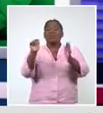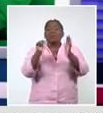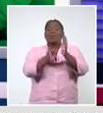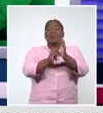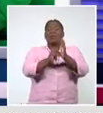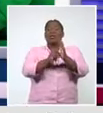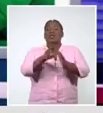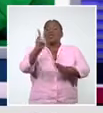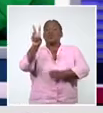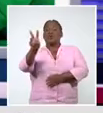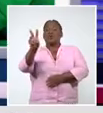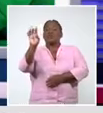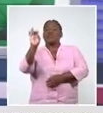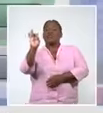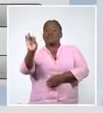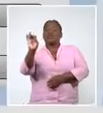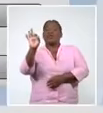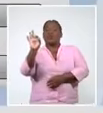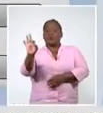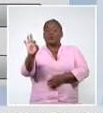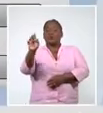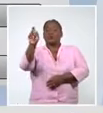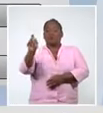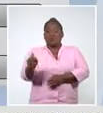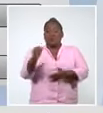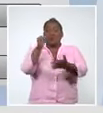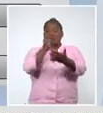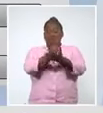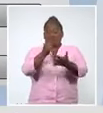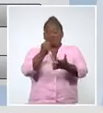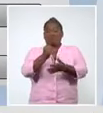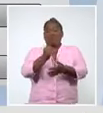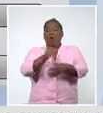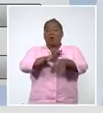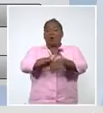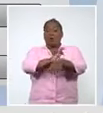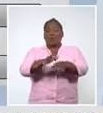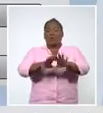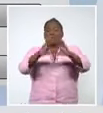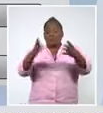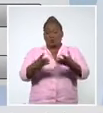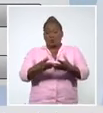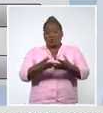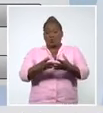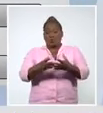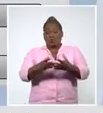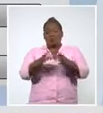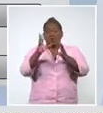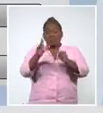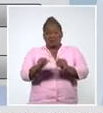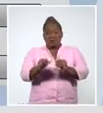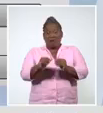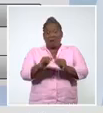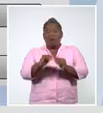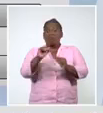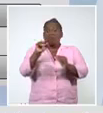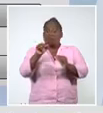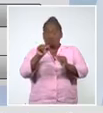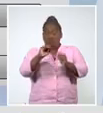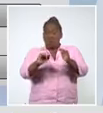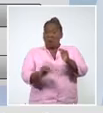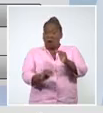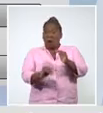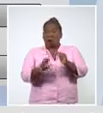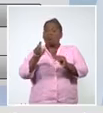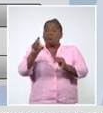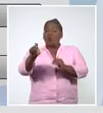159.278 casos de COVID en todo el mundo. Creo que es la cifra más baja en los últimos 2 meses, 3 meses, tendría